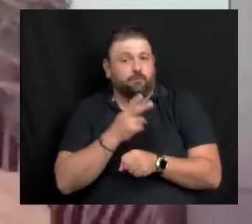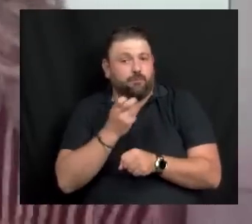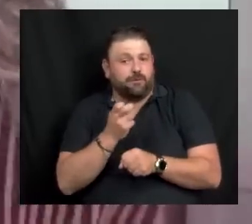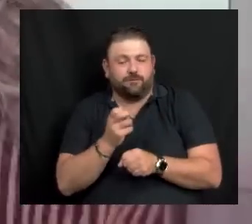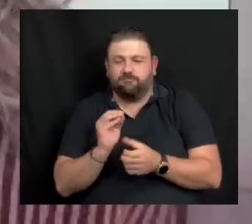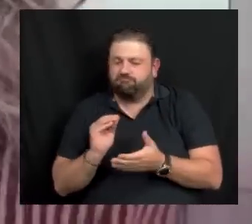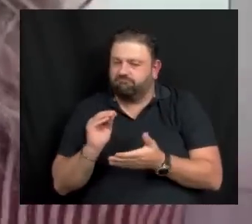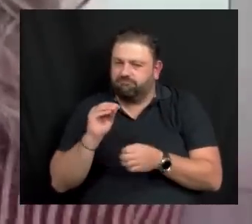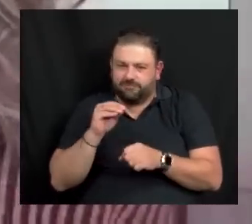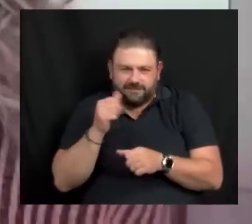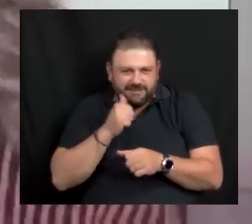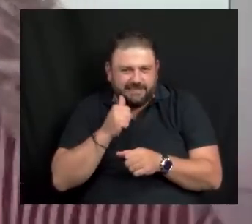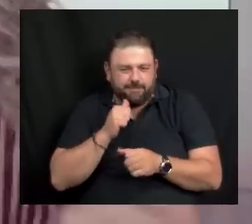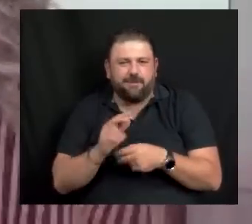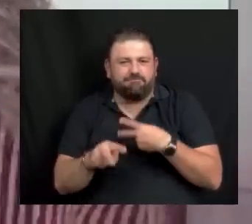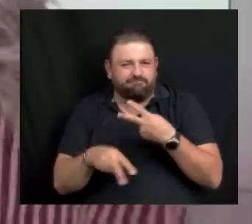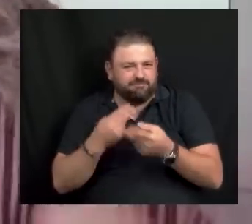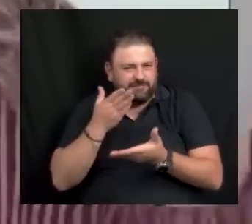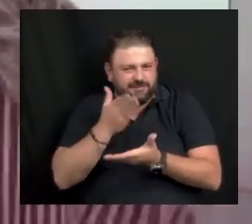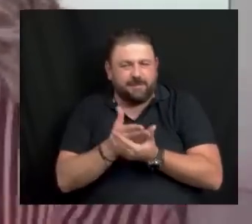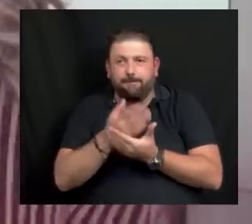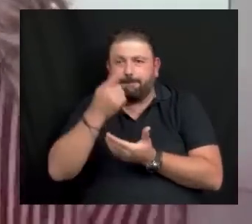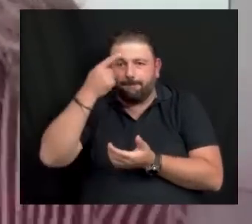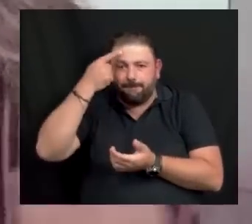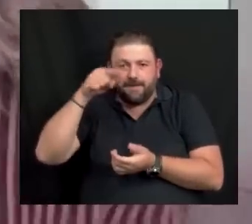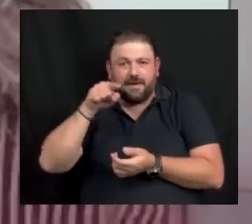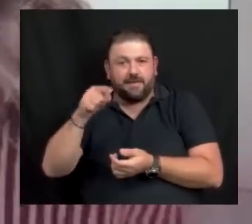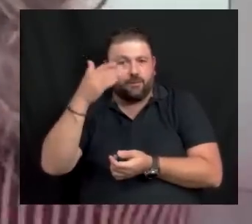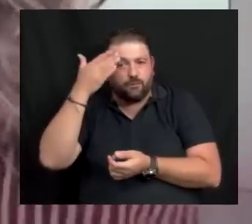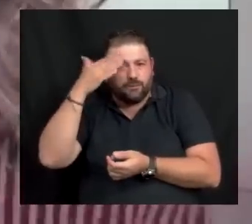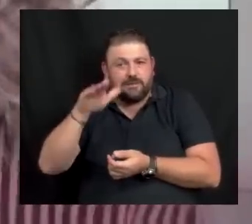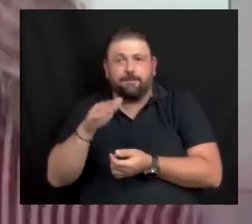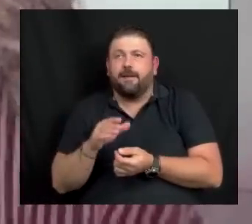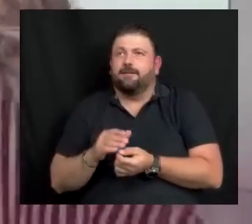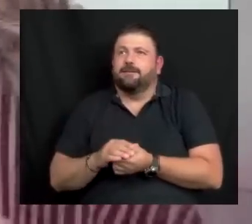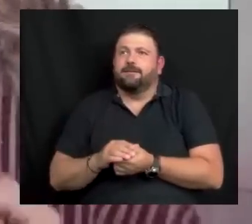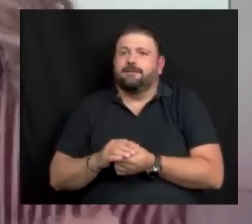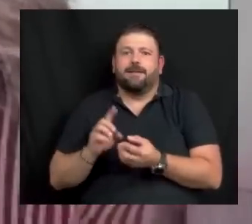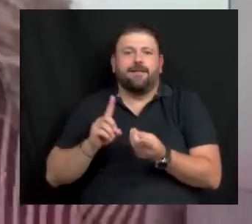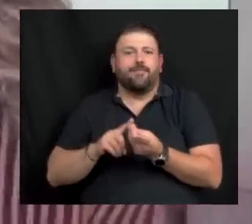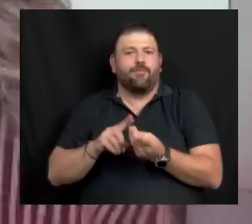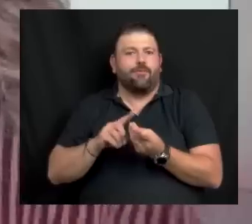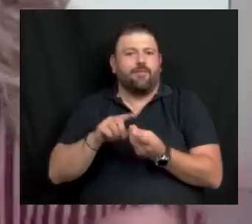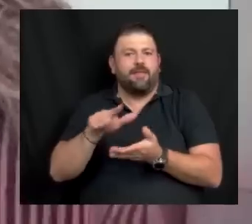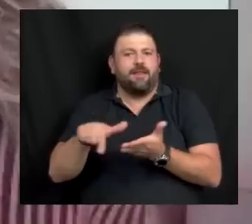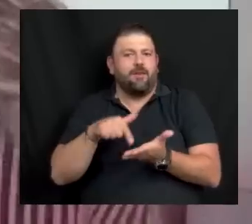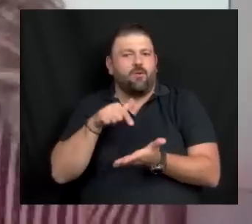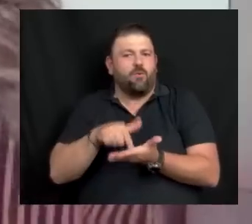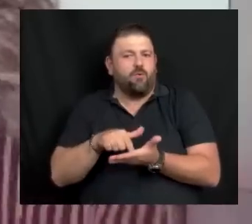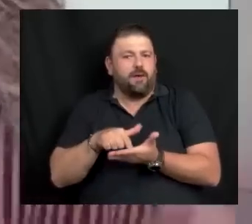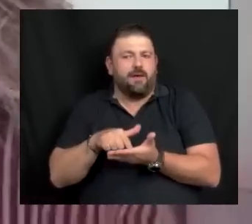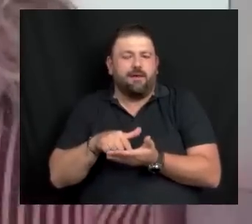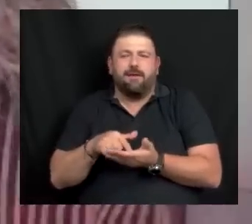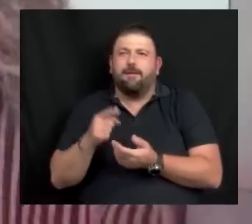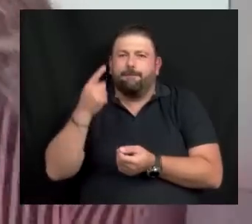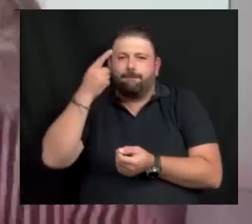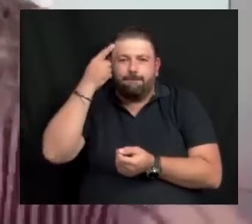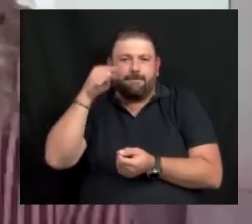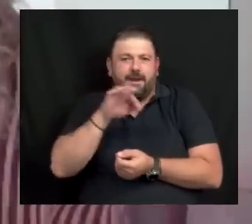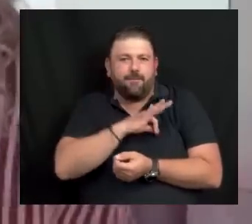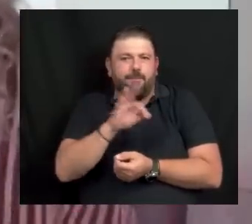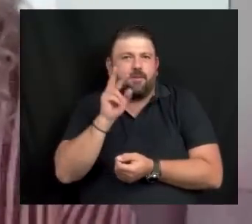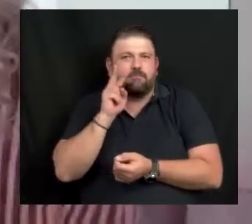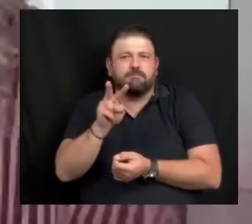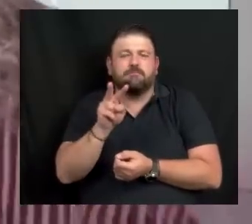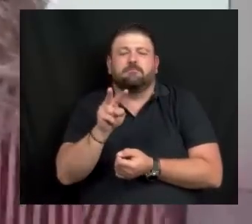posicionamos. Posicionarte es saber a qué, dónde estás. Es entender el valor tan grande que